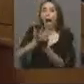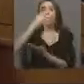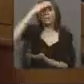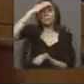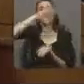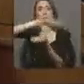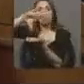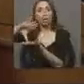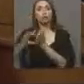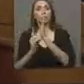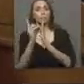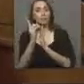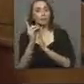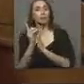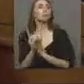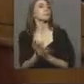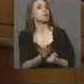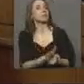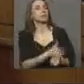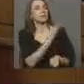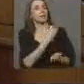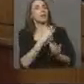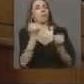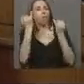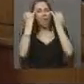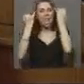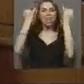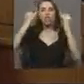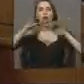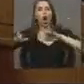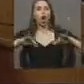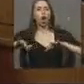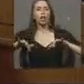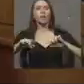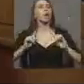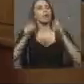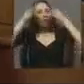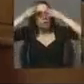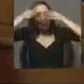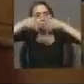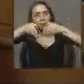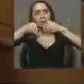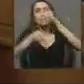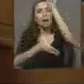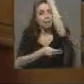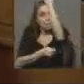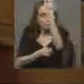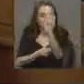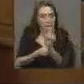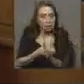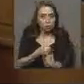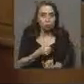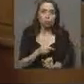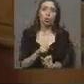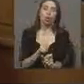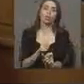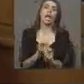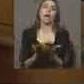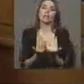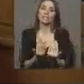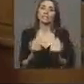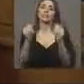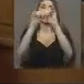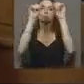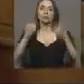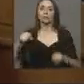dejamos de lado nuestro sobreideologismo y enfrentamos esta tarea desde la lógica que las personas necesitan un sistema